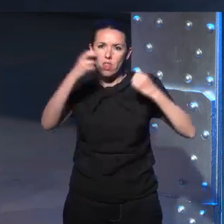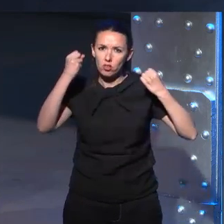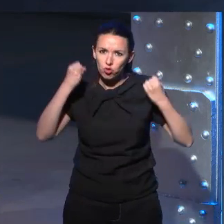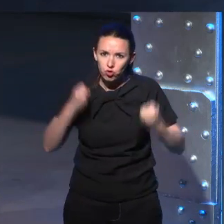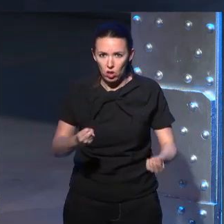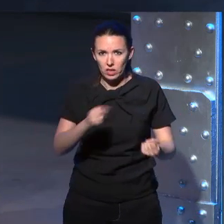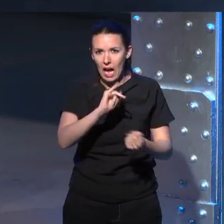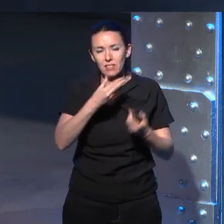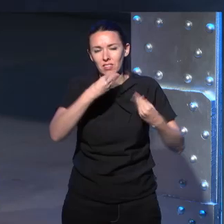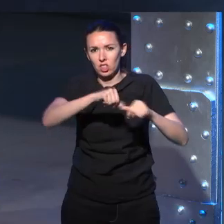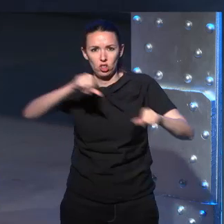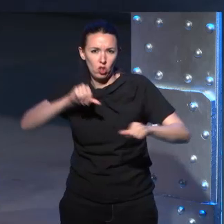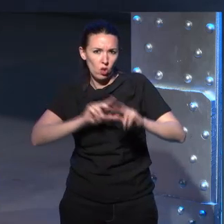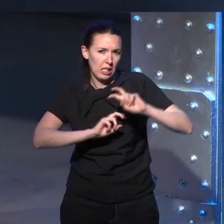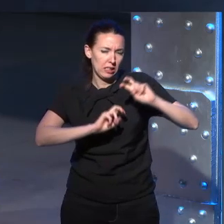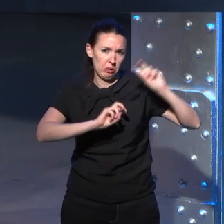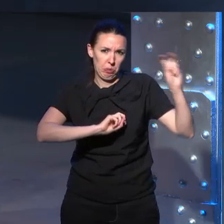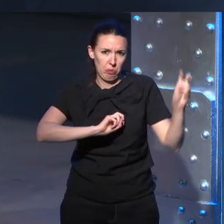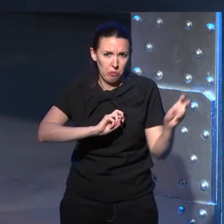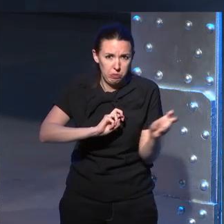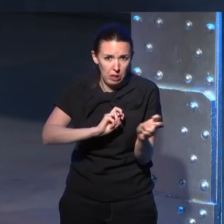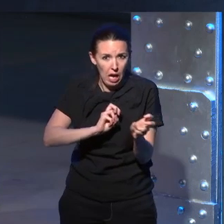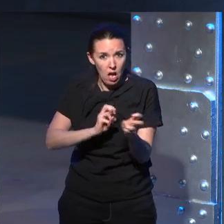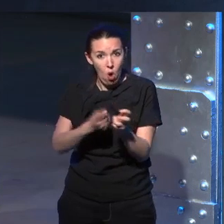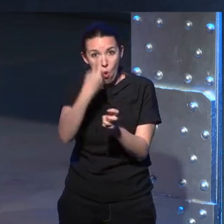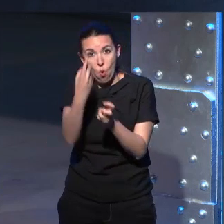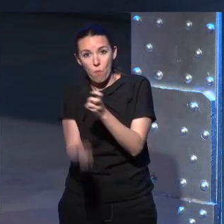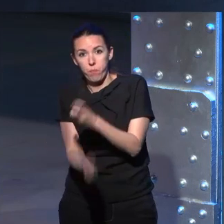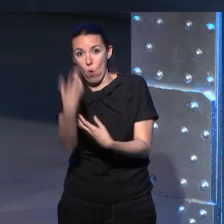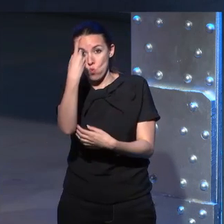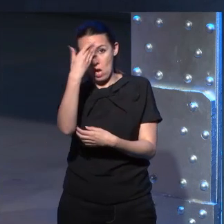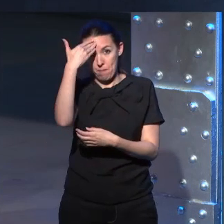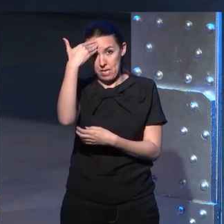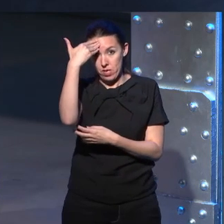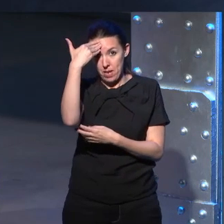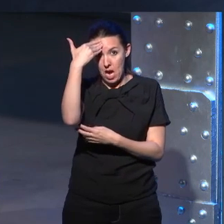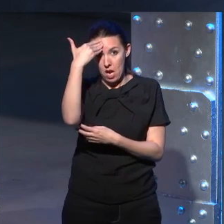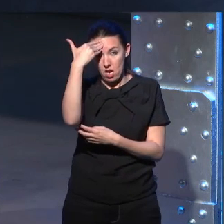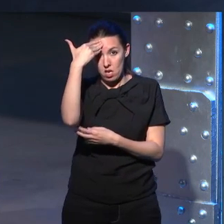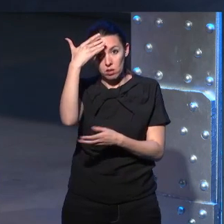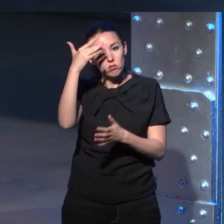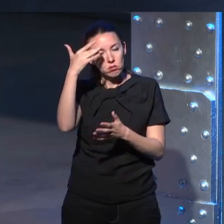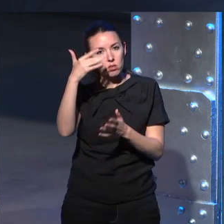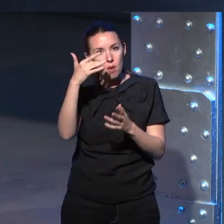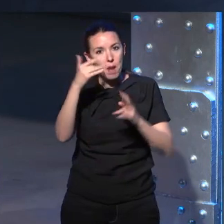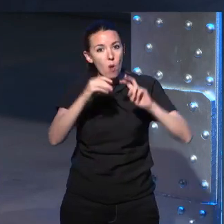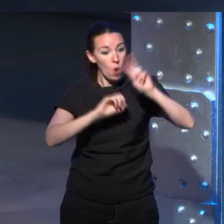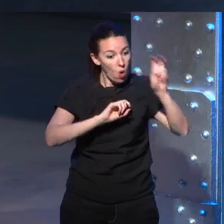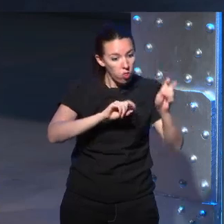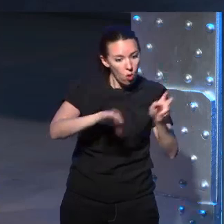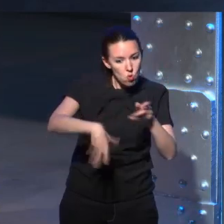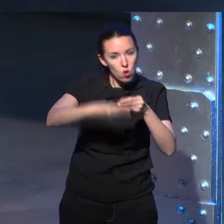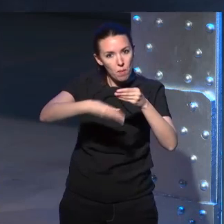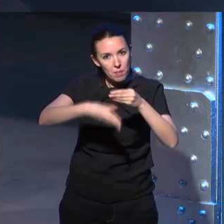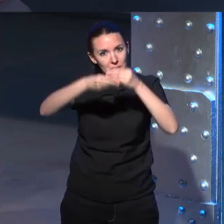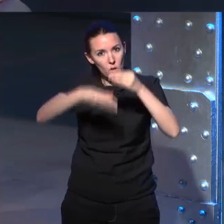principal 1001 historias que lo complementan o que simplemente